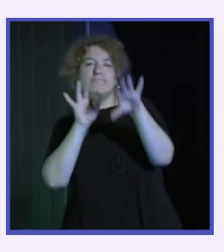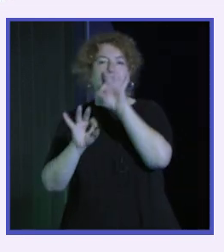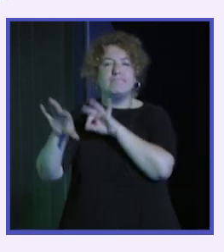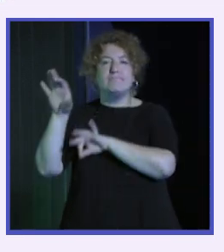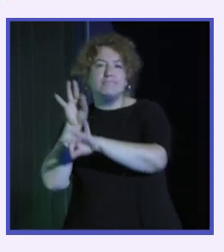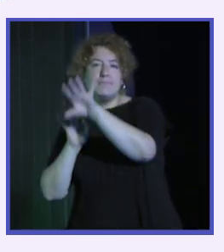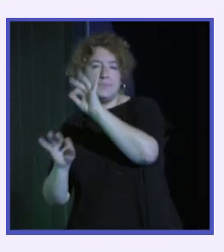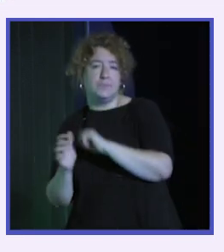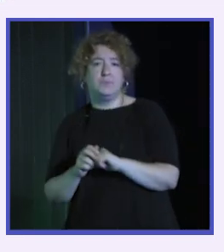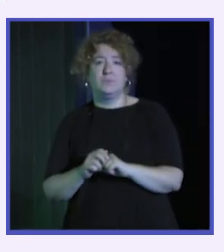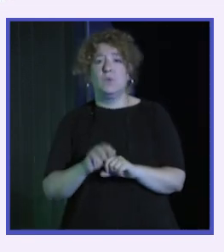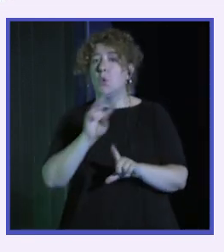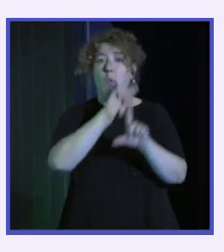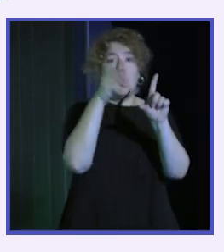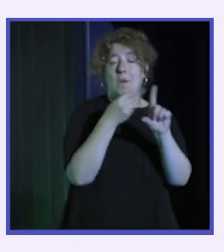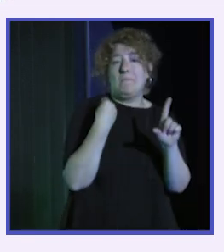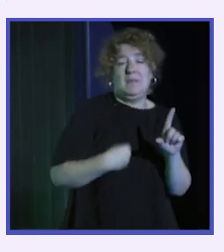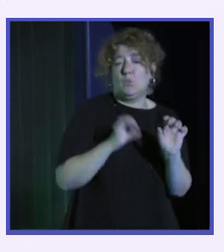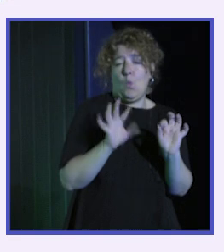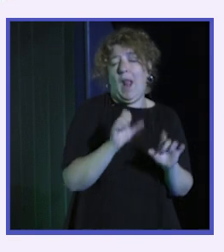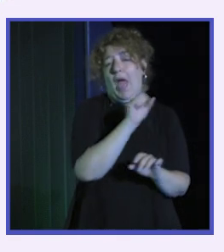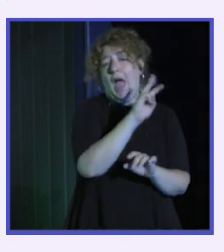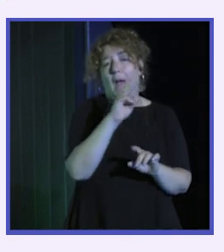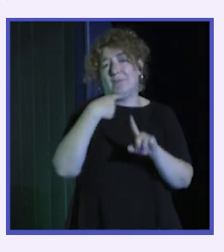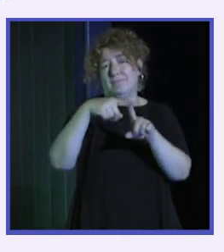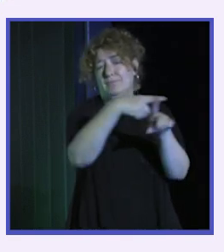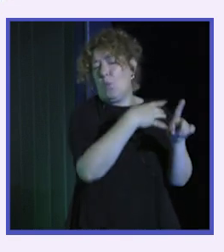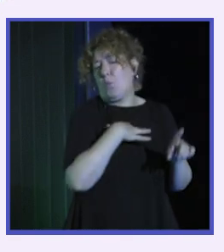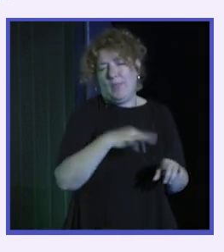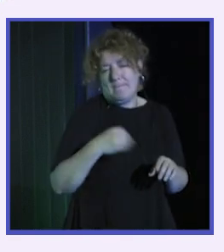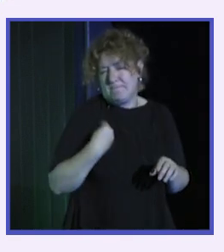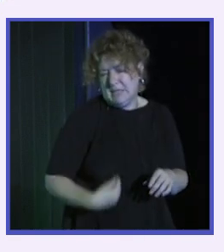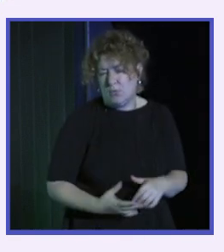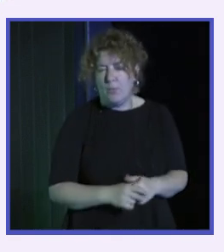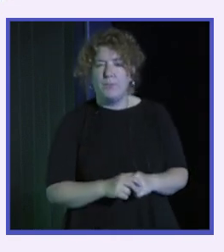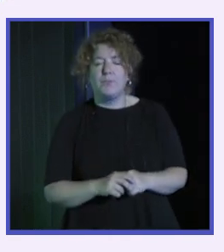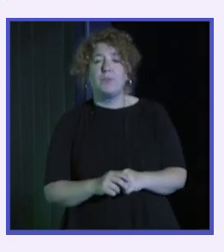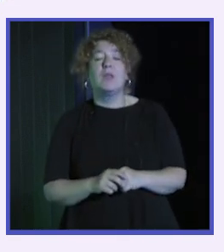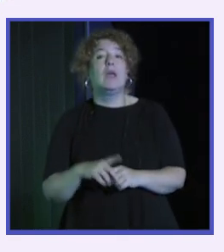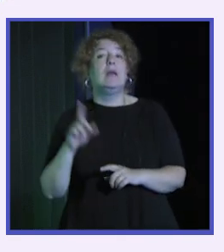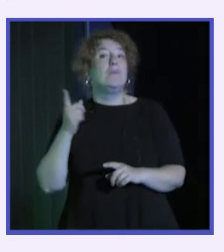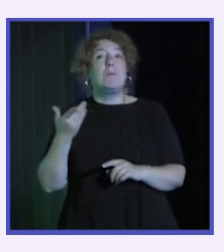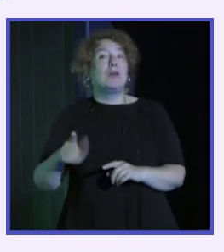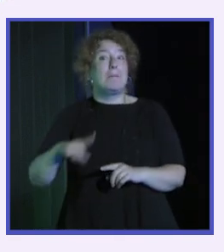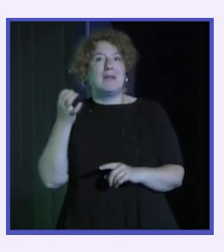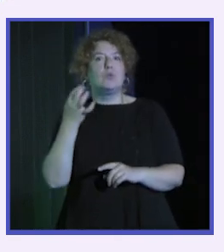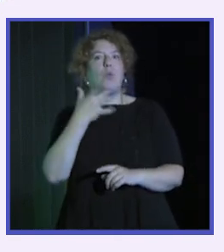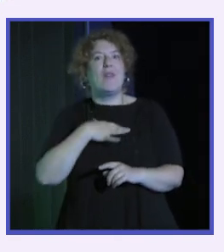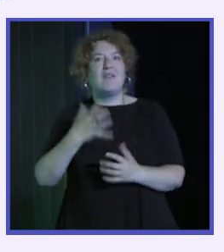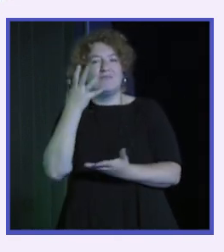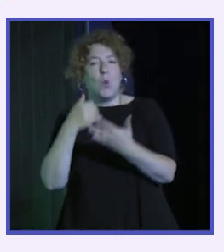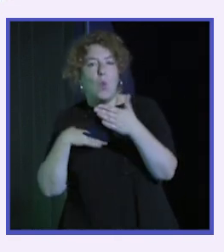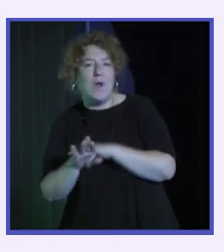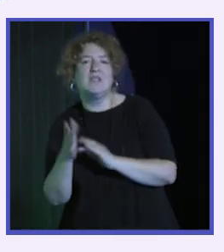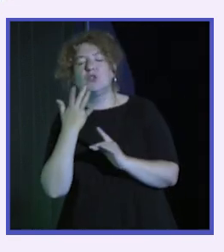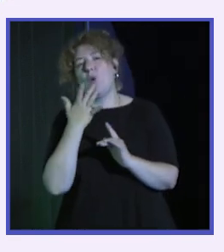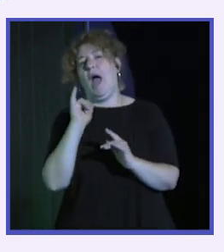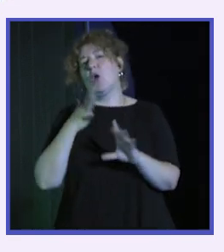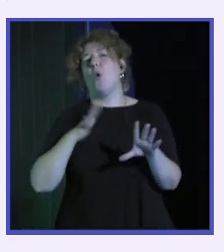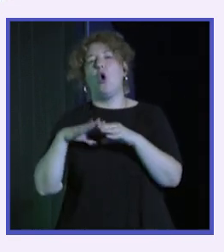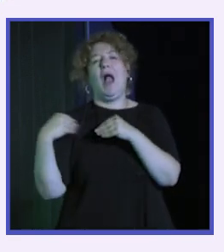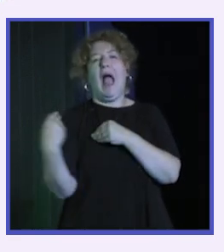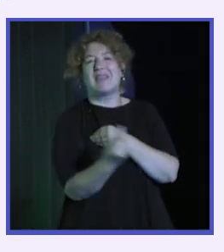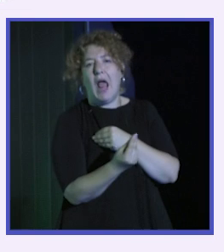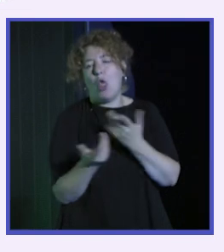haces desde la web, lo puedes hacer lo mismo con las diferentes aplicaciones. Y lo más importante es que los puedes guardar, ¿vale? Entonces te puedes crear pues, tu catálogo de prompts,